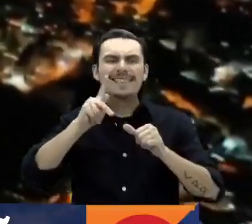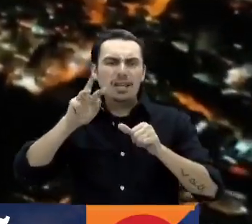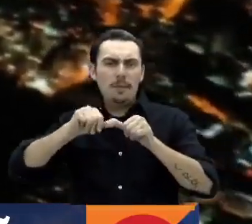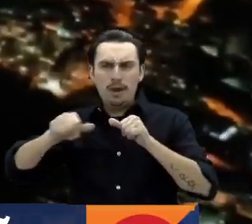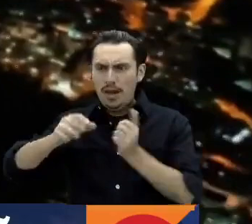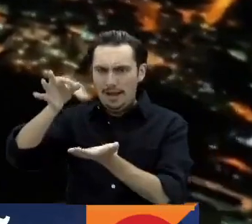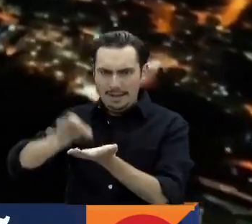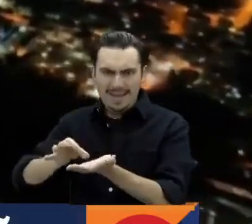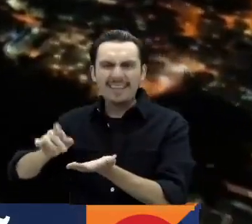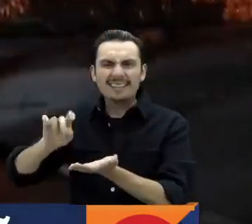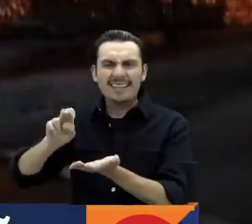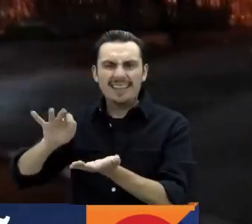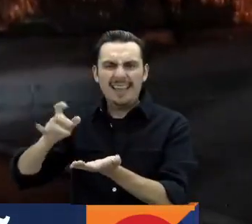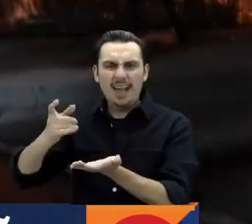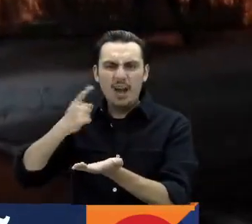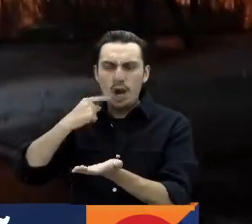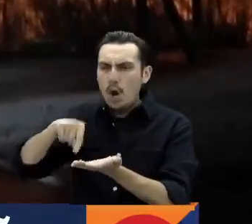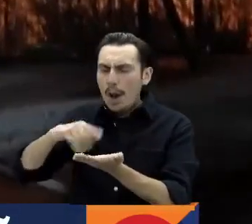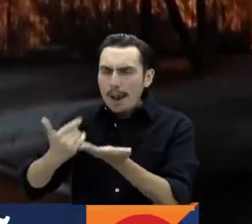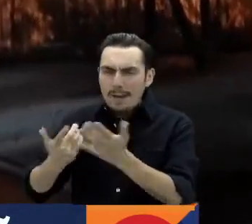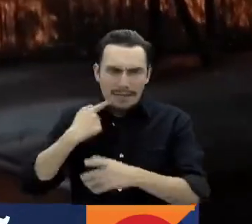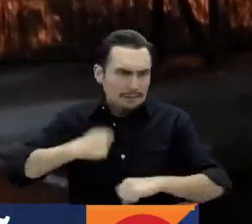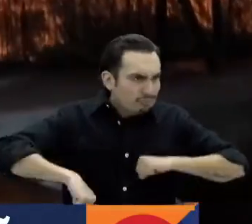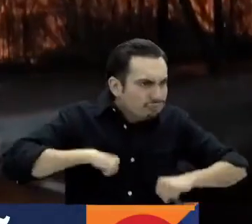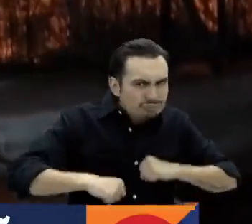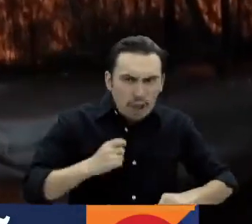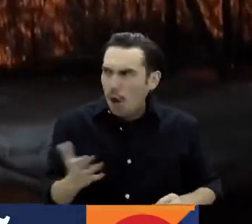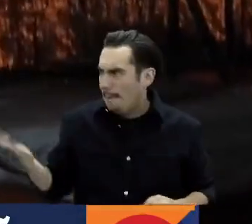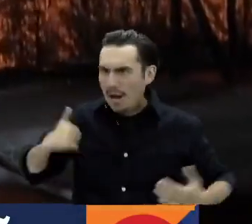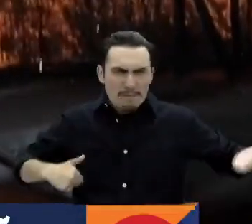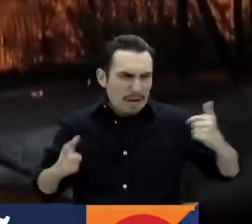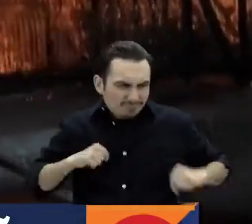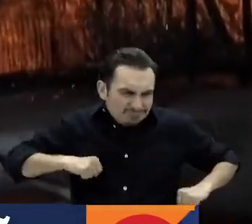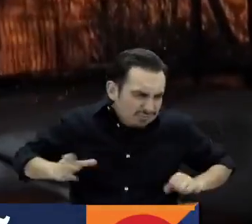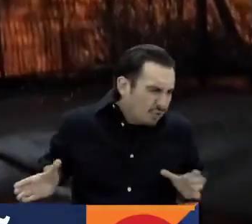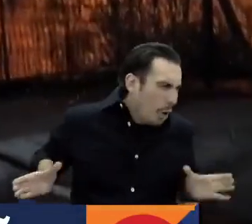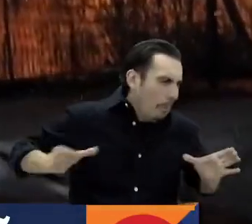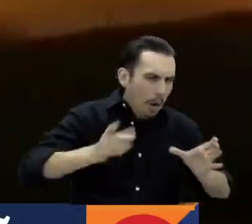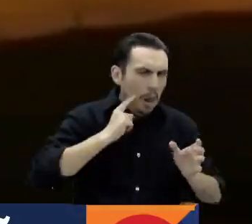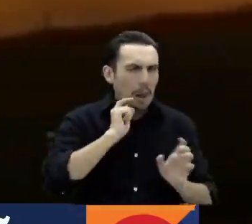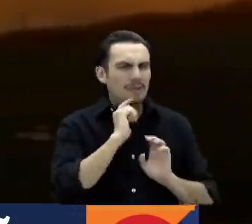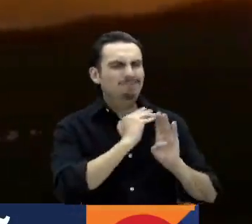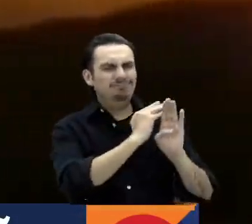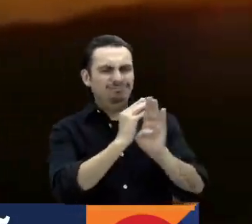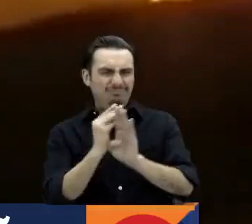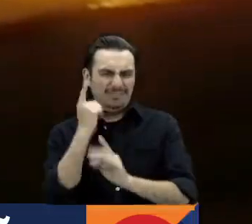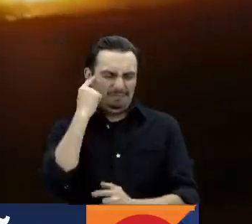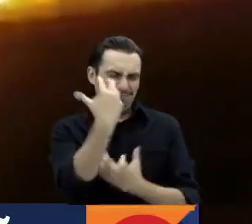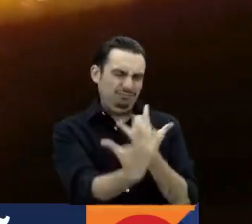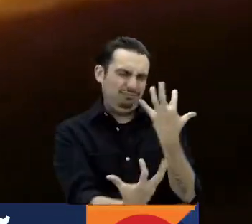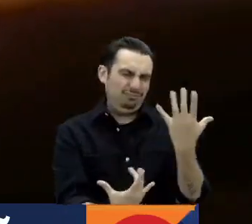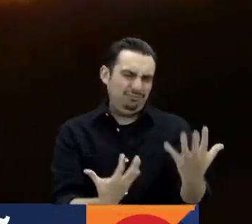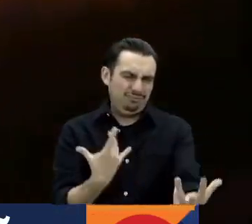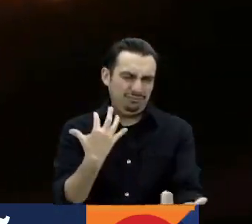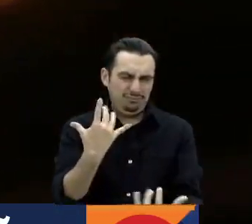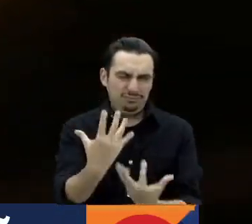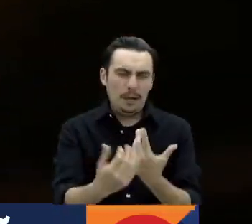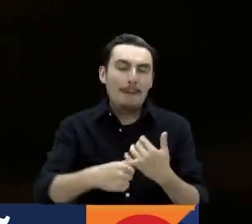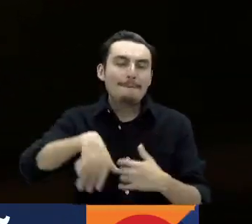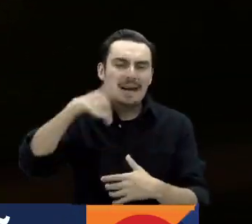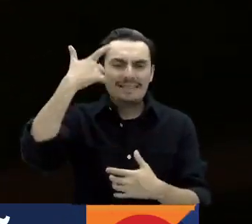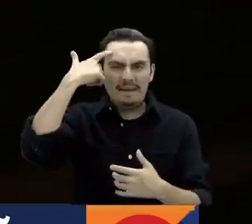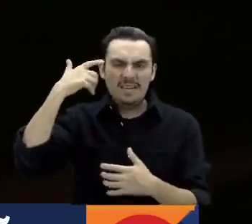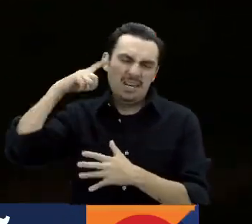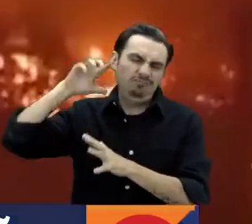Santiago, recursos a disposición de Chile volcados para controlar las voraces llamas alimentadas en su fuerza por